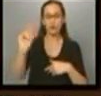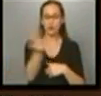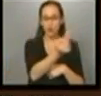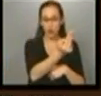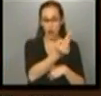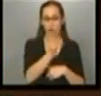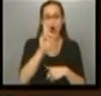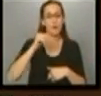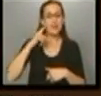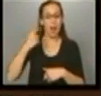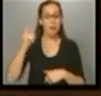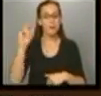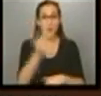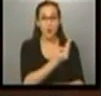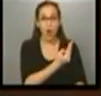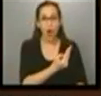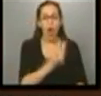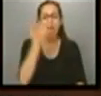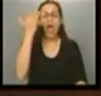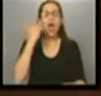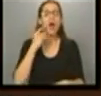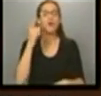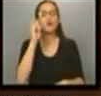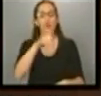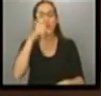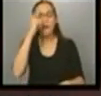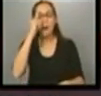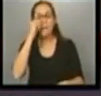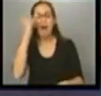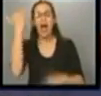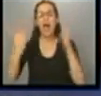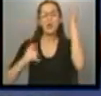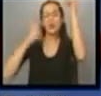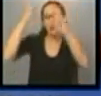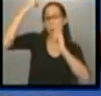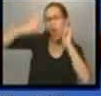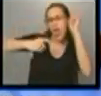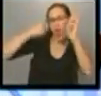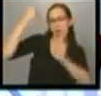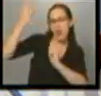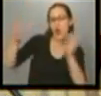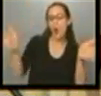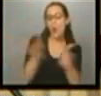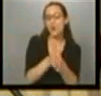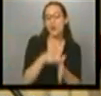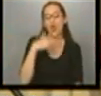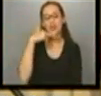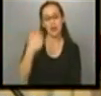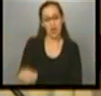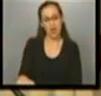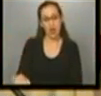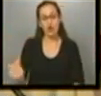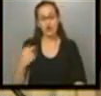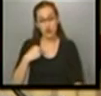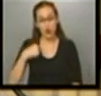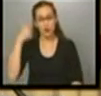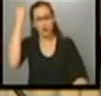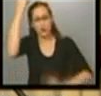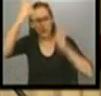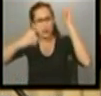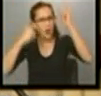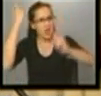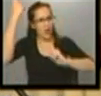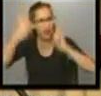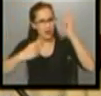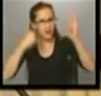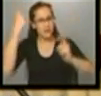un sueño donde ella le presentaba un cuento. Pero tuve un sueño muy nítido.